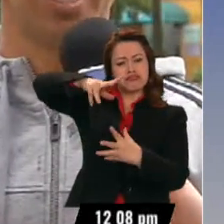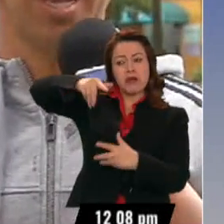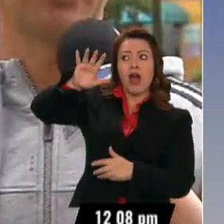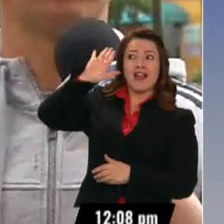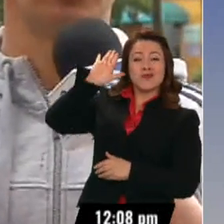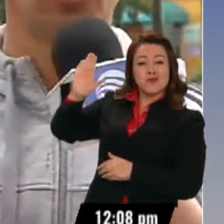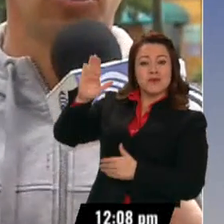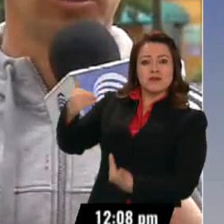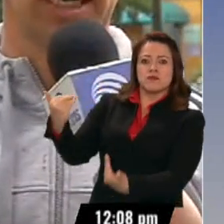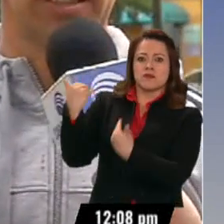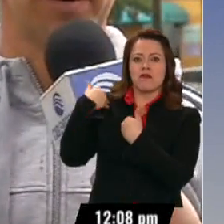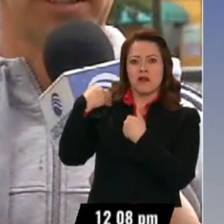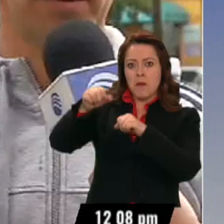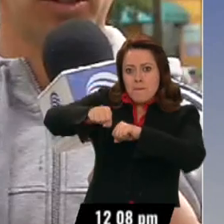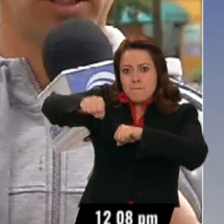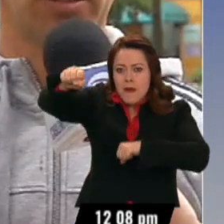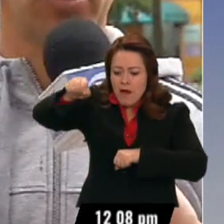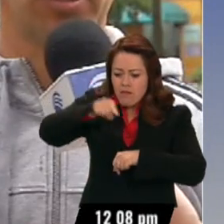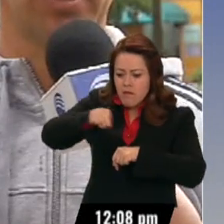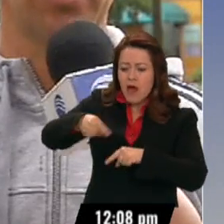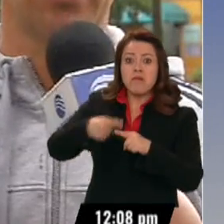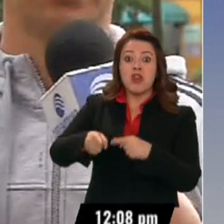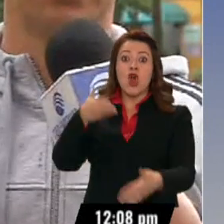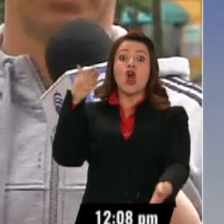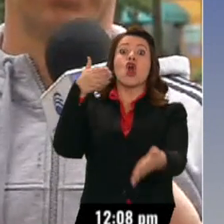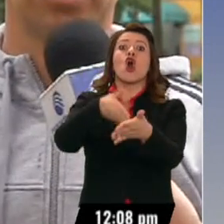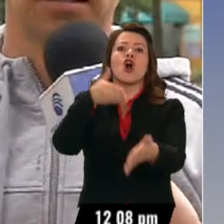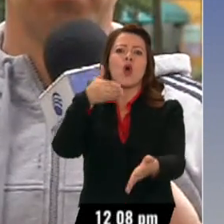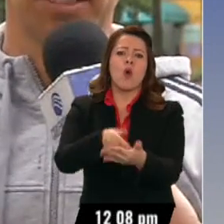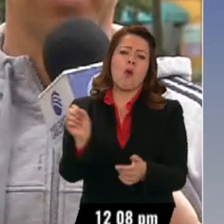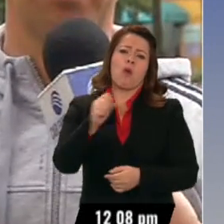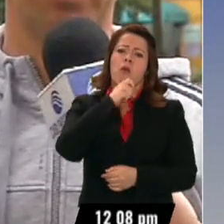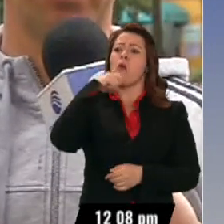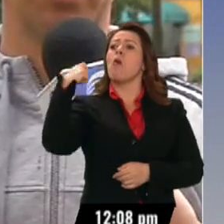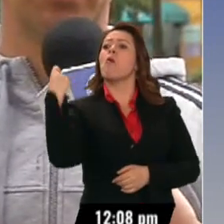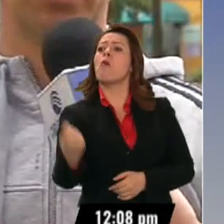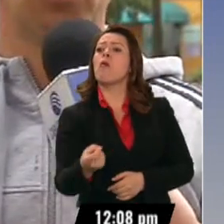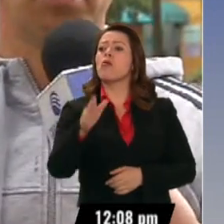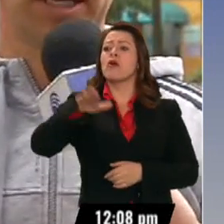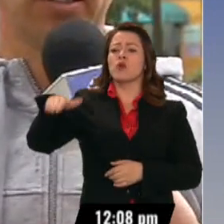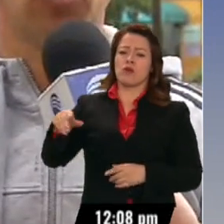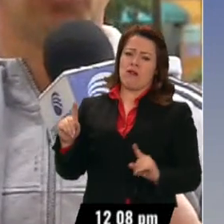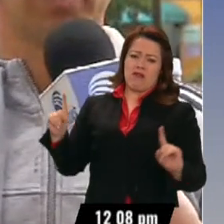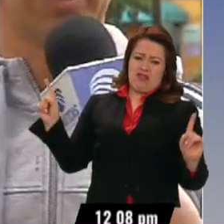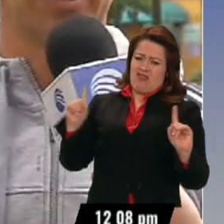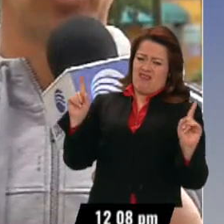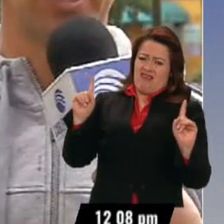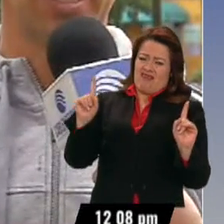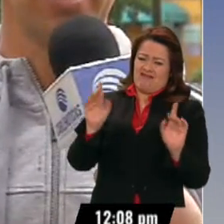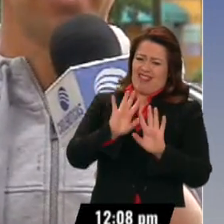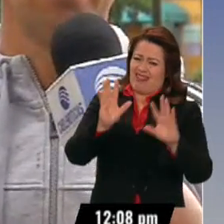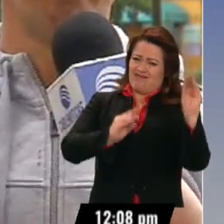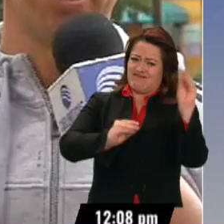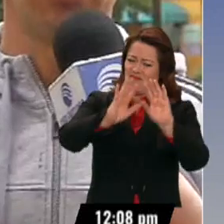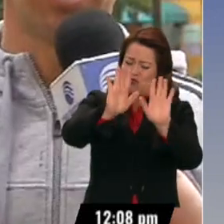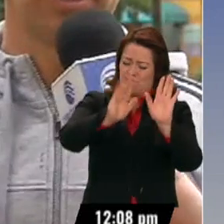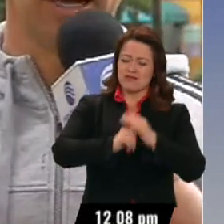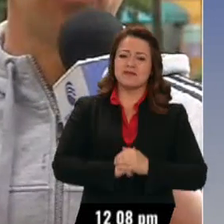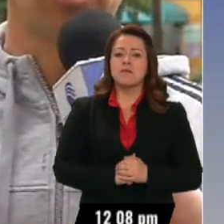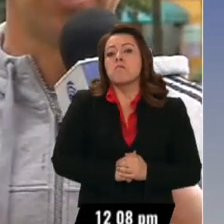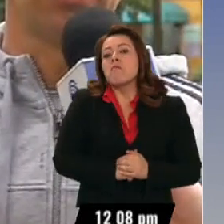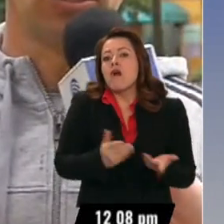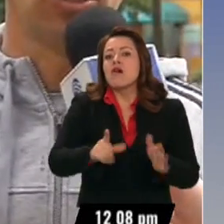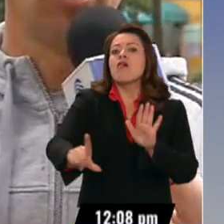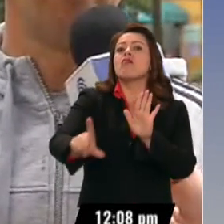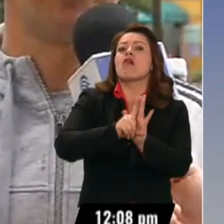aquí no se trata de una acción contra el departamento de Antioquia, se trata simple y llanamente de cumplir con un mandato de ley,